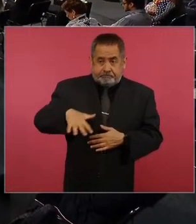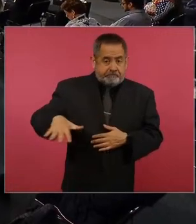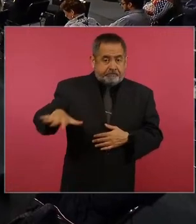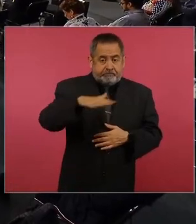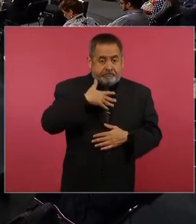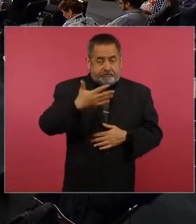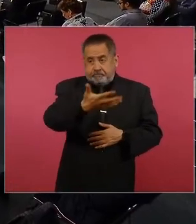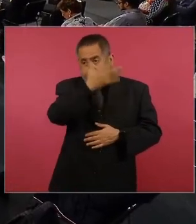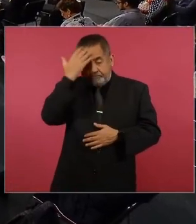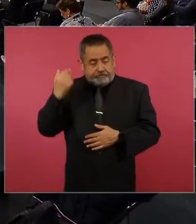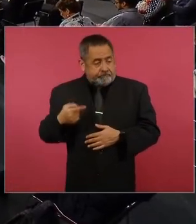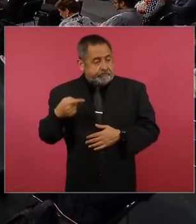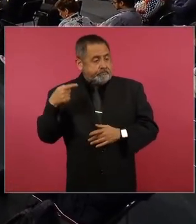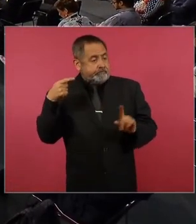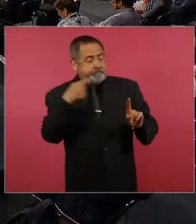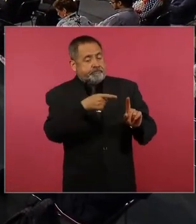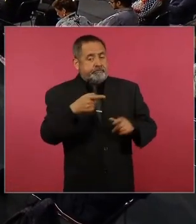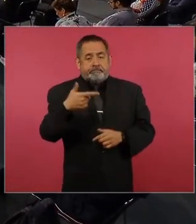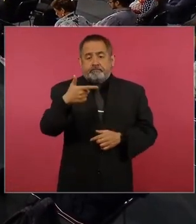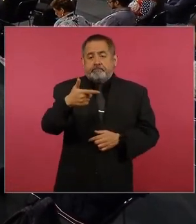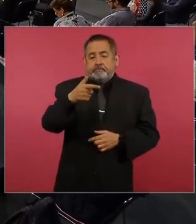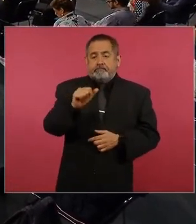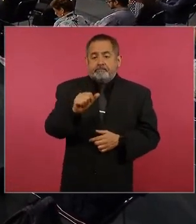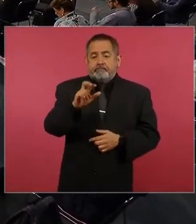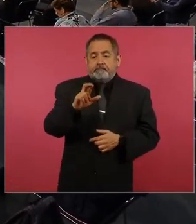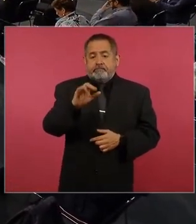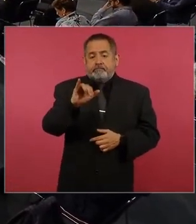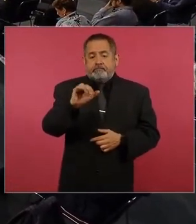de que García Luna,